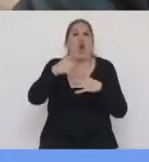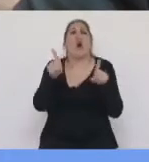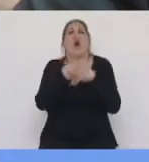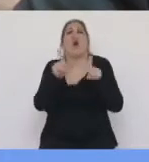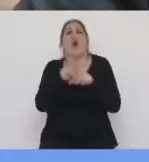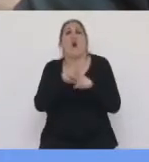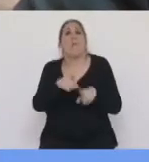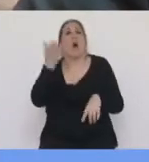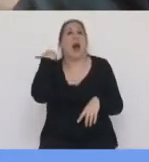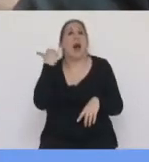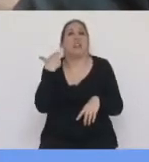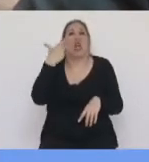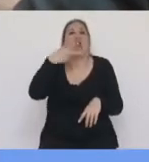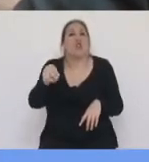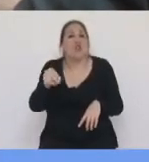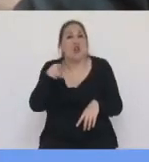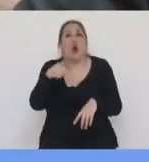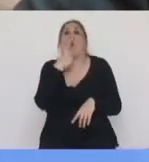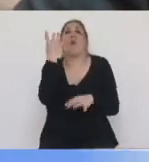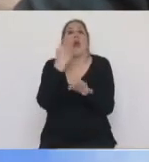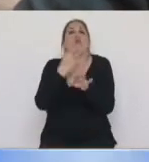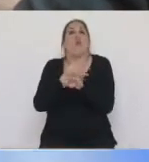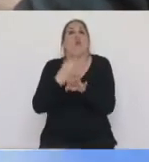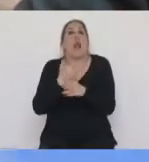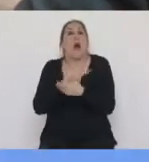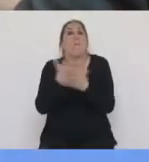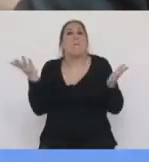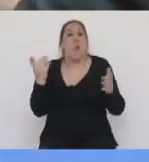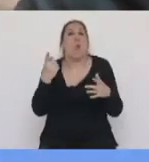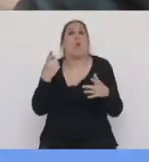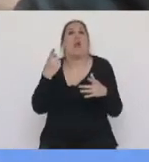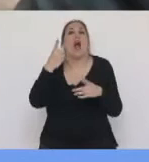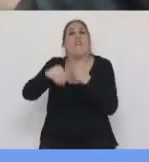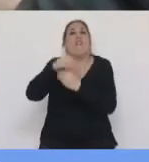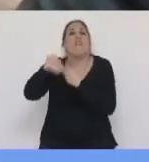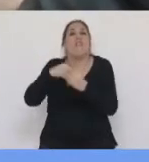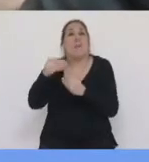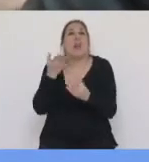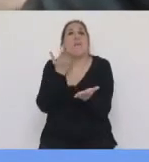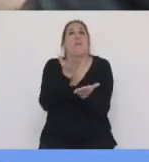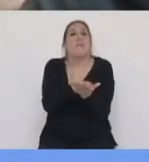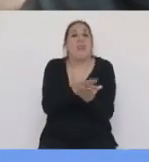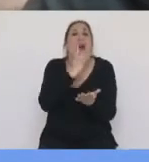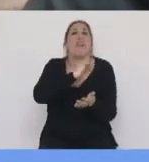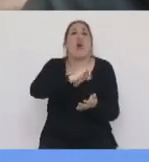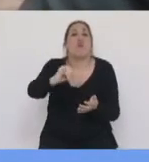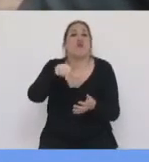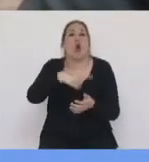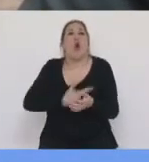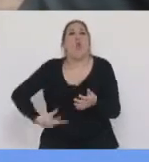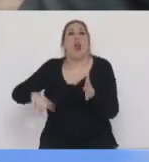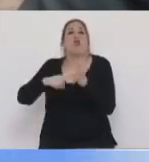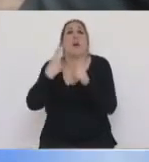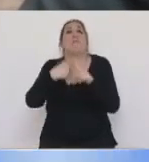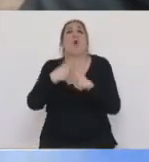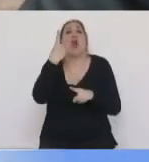que dispuso a negarle la vacante en una escuela pública a una familia que la solicitaba que había demandado a la ciudad por una vacante